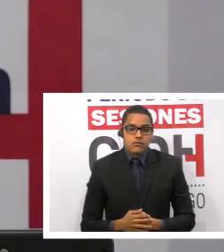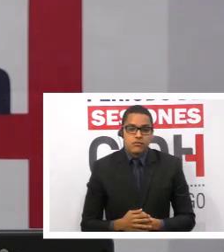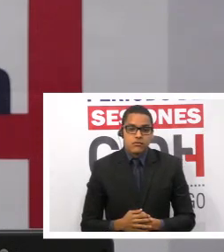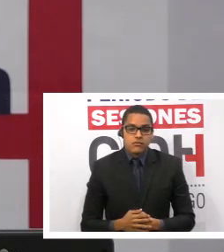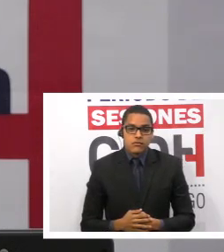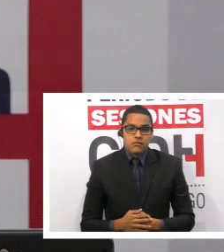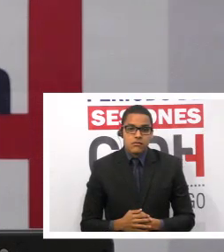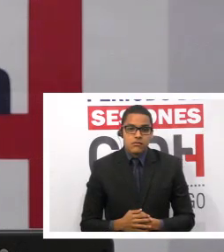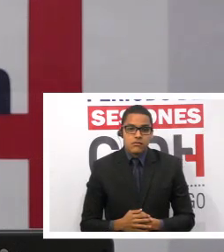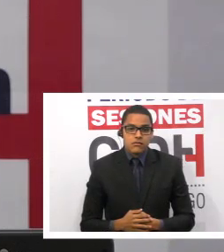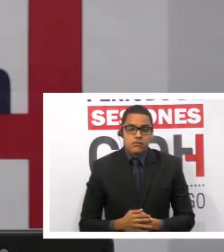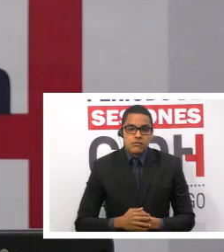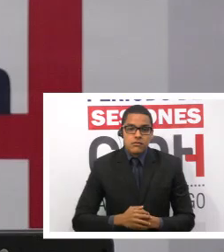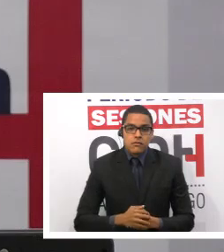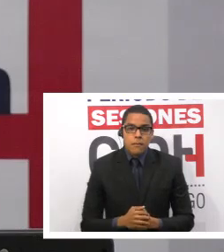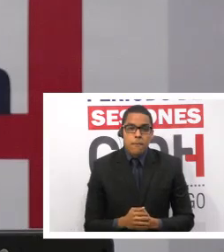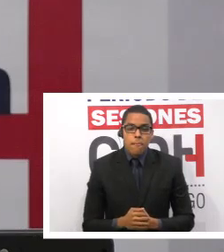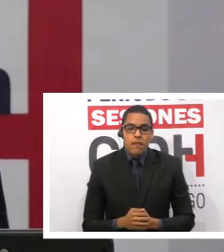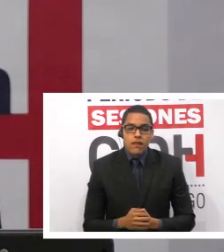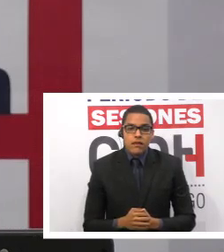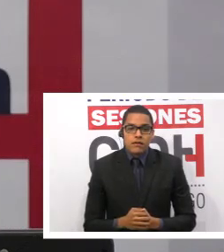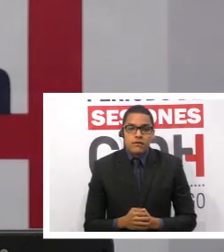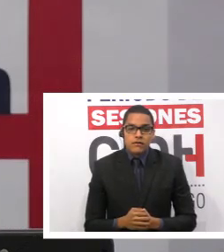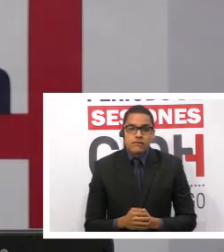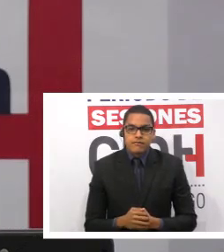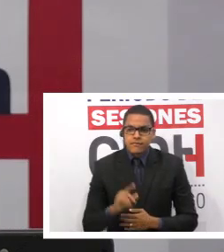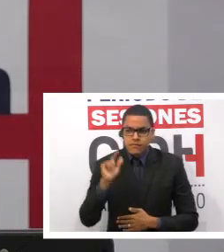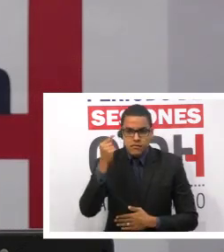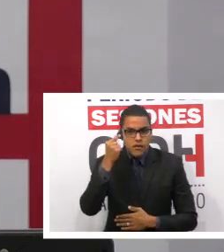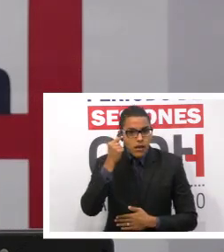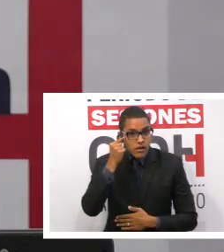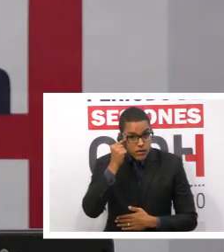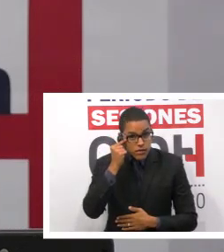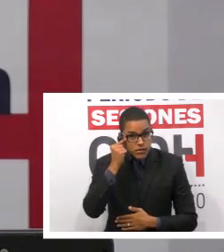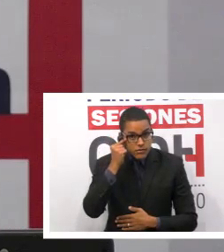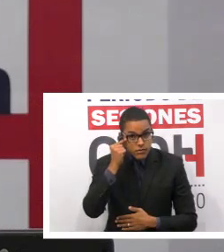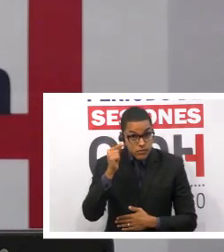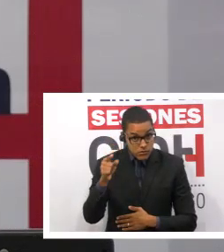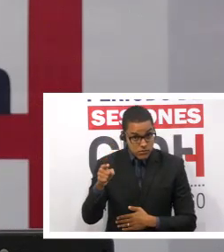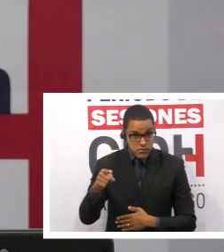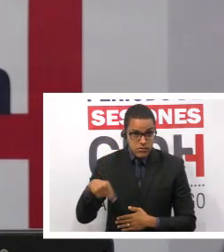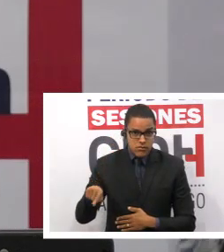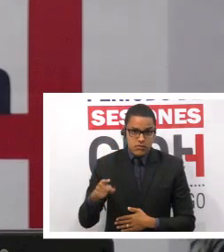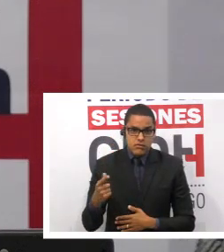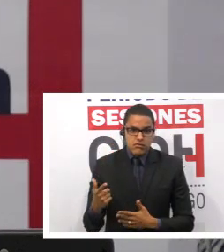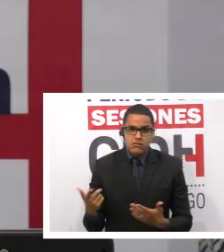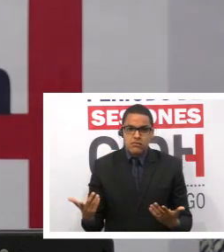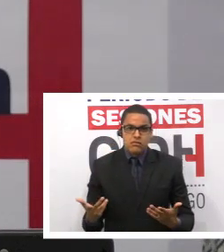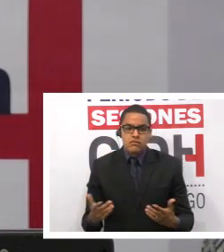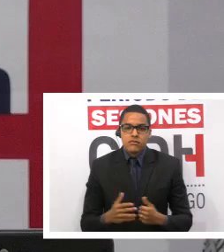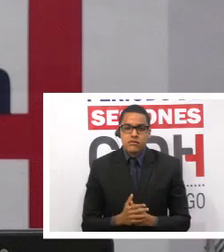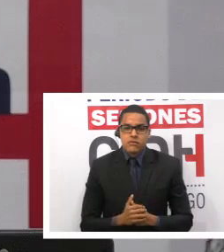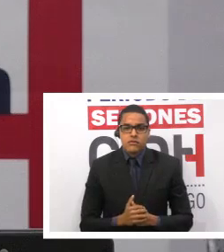sobre la intención de voto con respecto al voto al camino donde ni